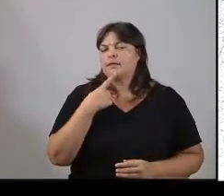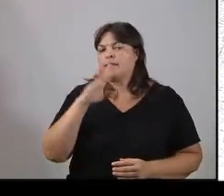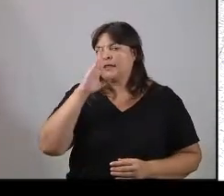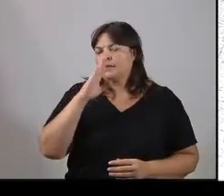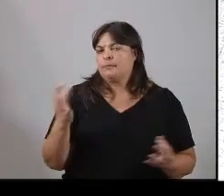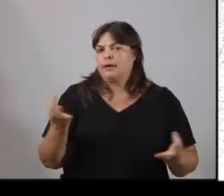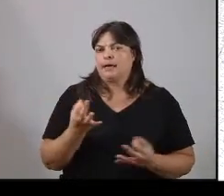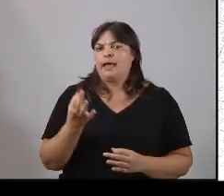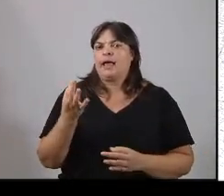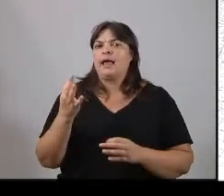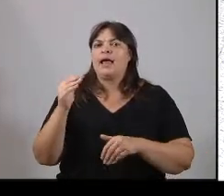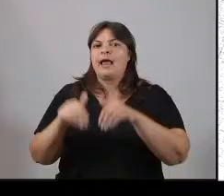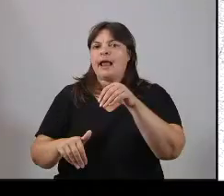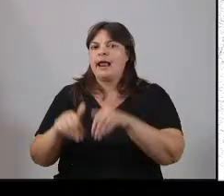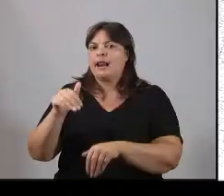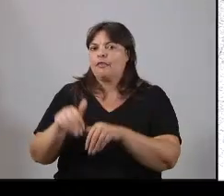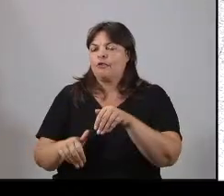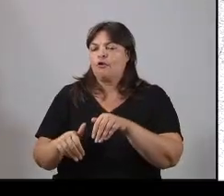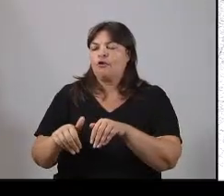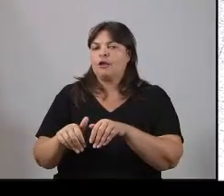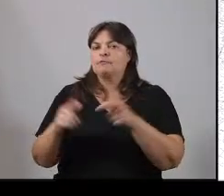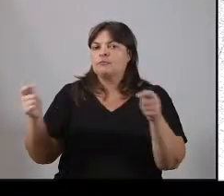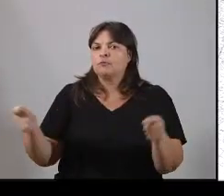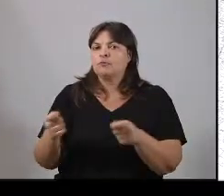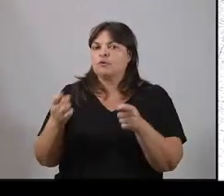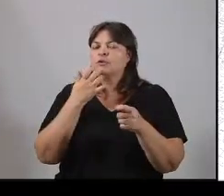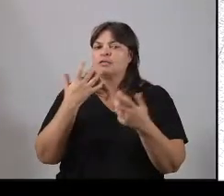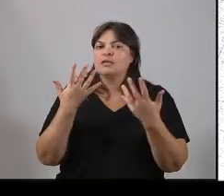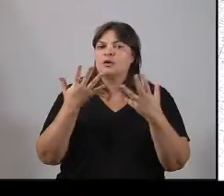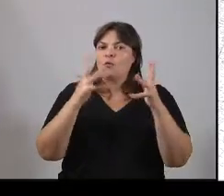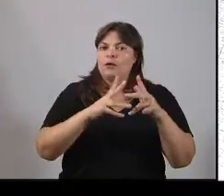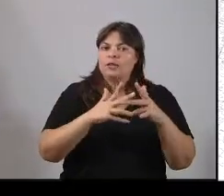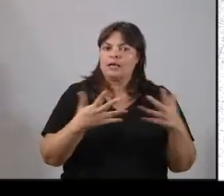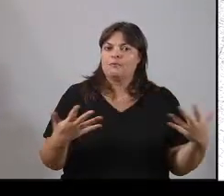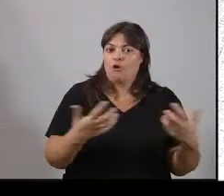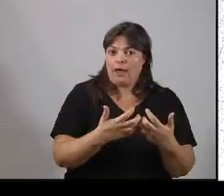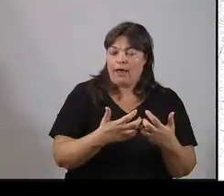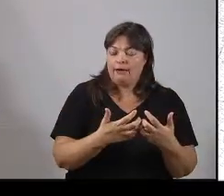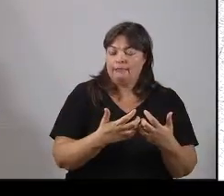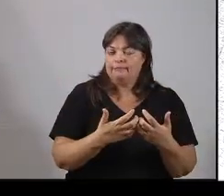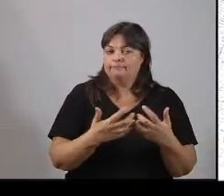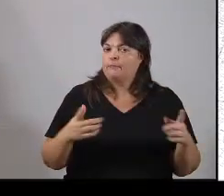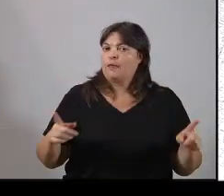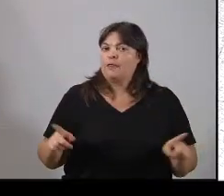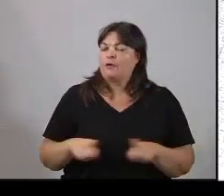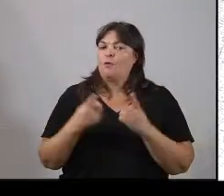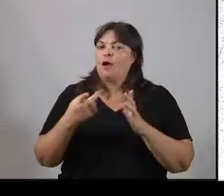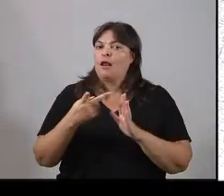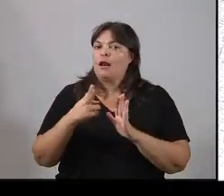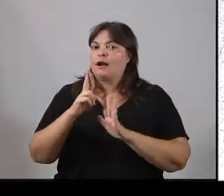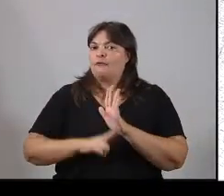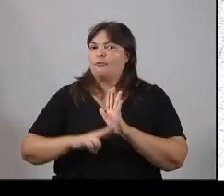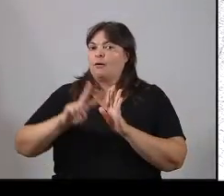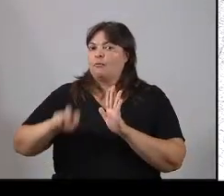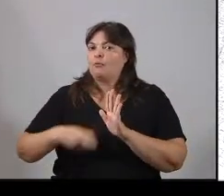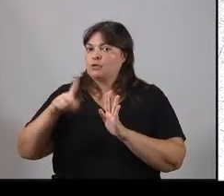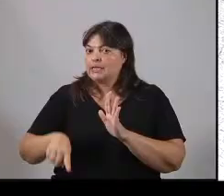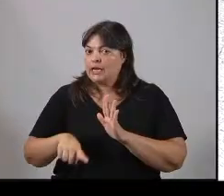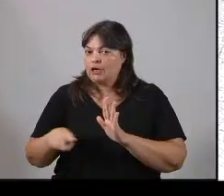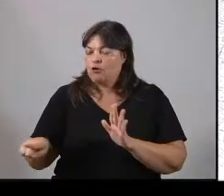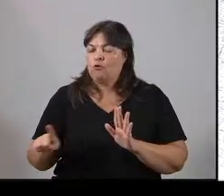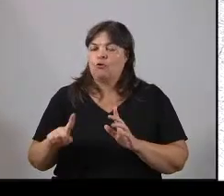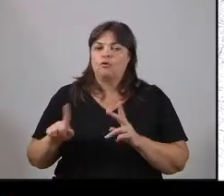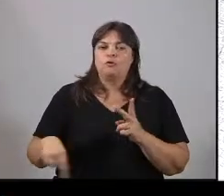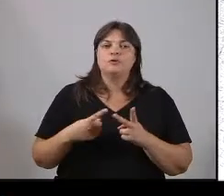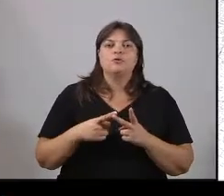convocarían elecciones si se bloquean las cuentas, si no hay acuerdo, independientemente de que esa reforma salga adelante o no? Y después,